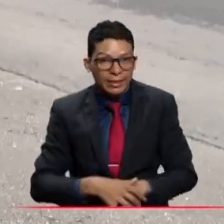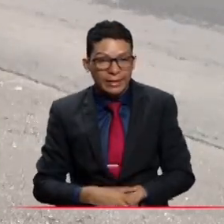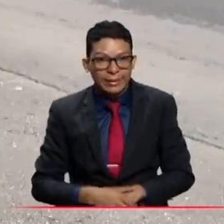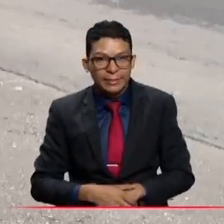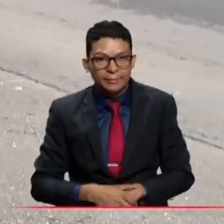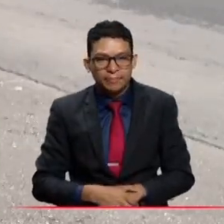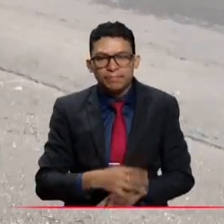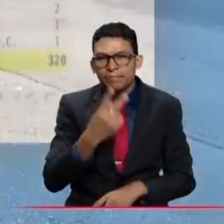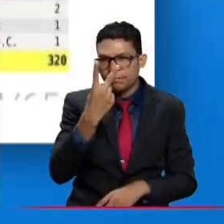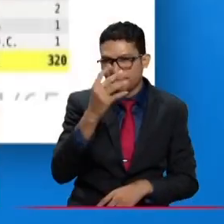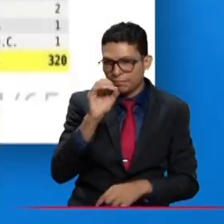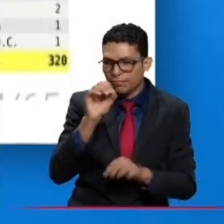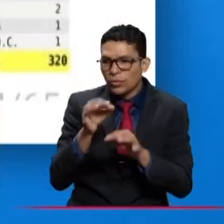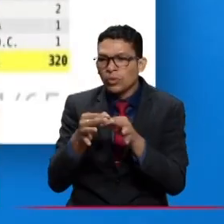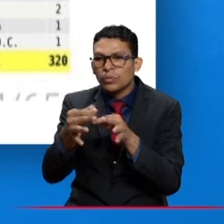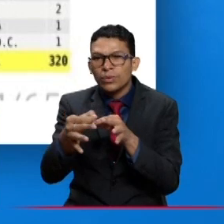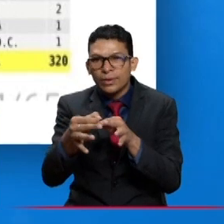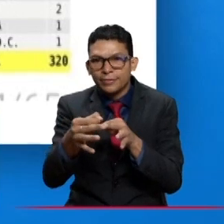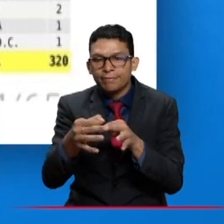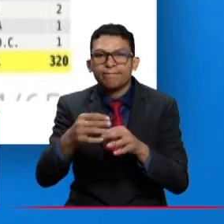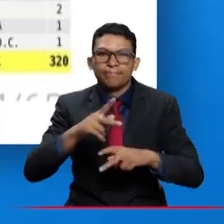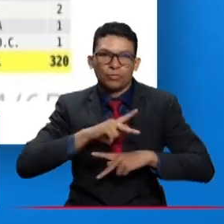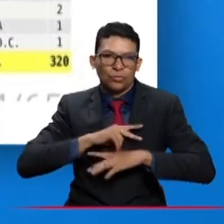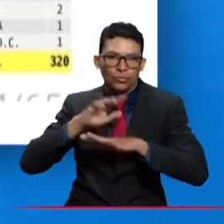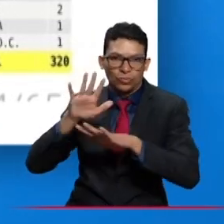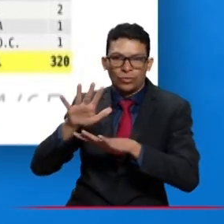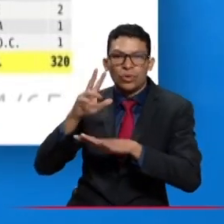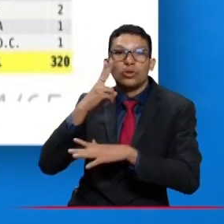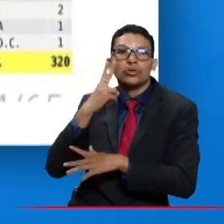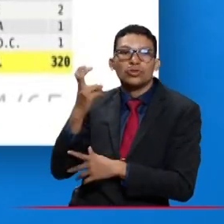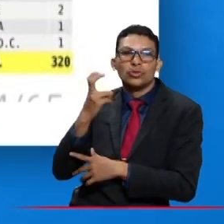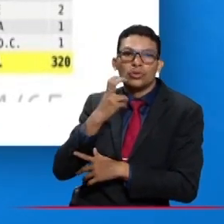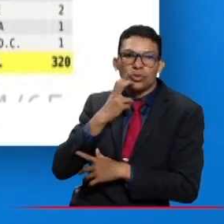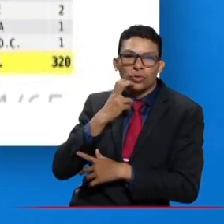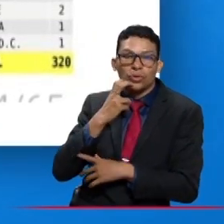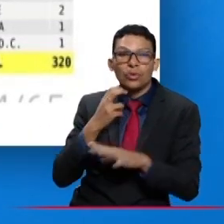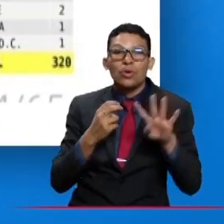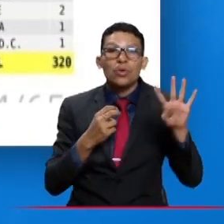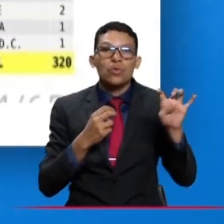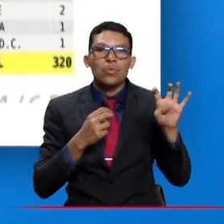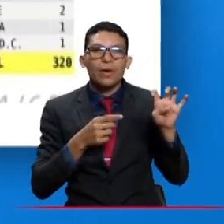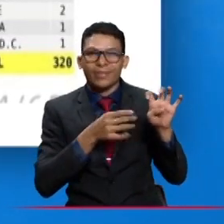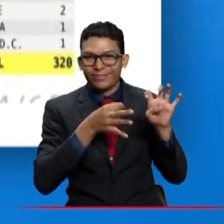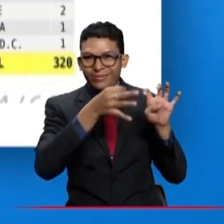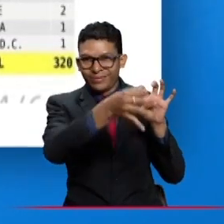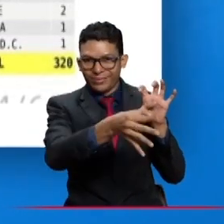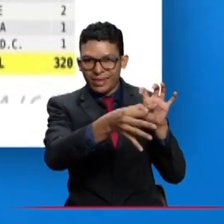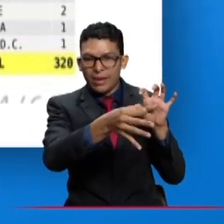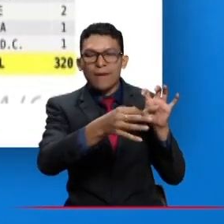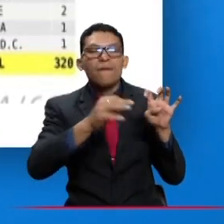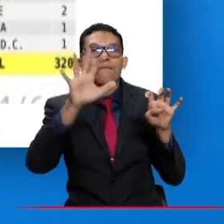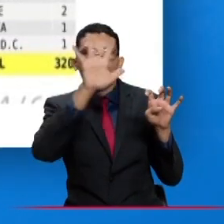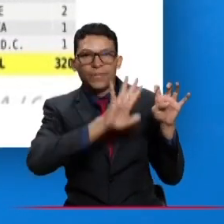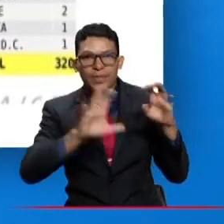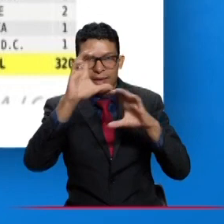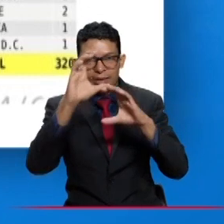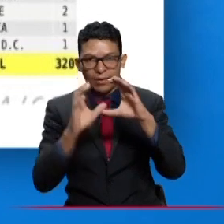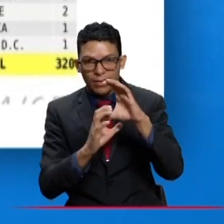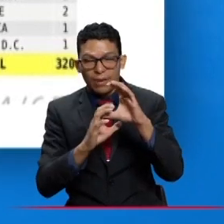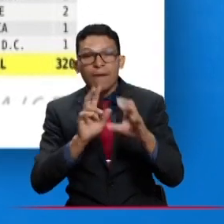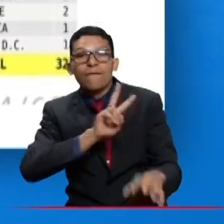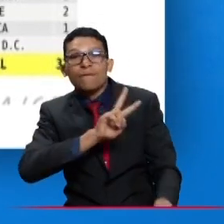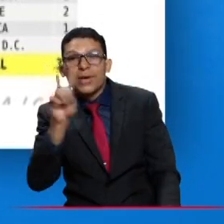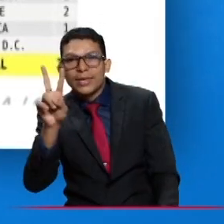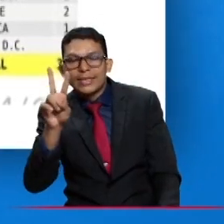20 municipios pertenecen al departamento de Chocó, 9 municipios al departamento del Cauca, Valle del Cauca tiene 5 y